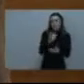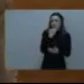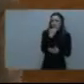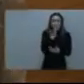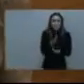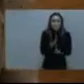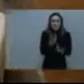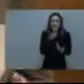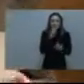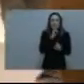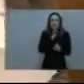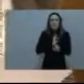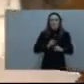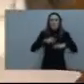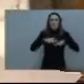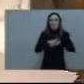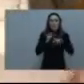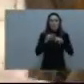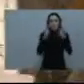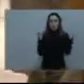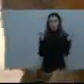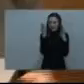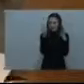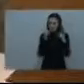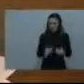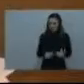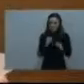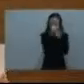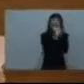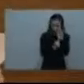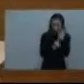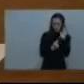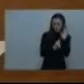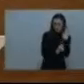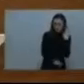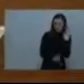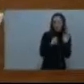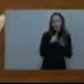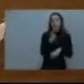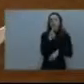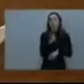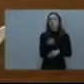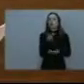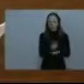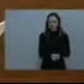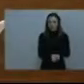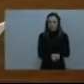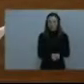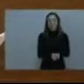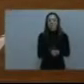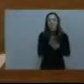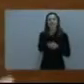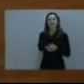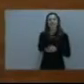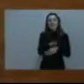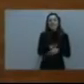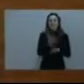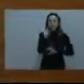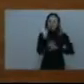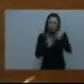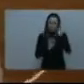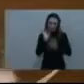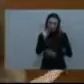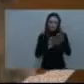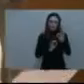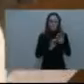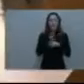Datos contenidos en la evaluación intermedia, acción cumplida. Repito, el 15% con la participación solamente de